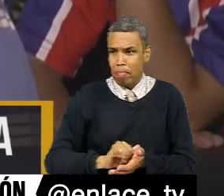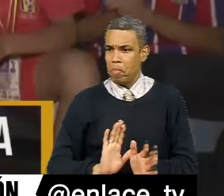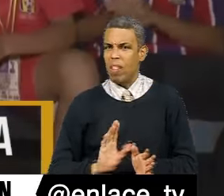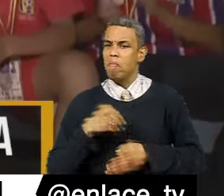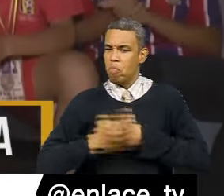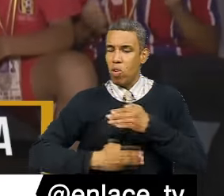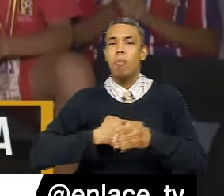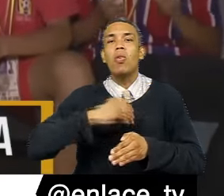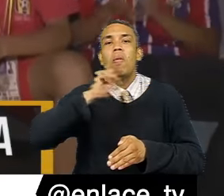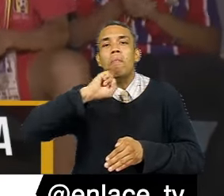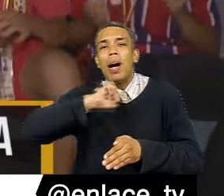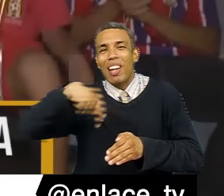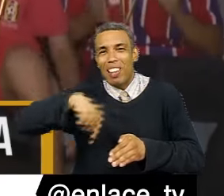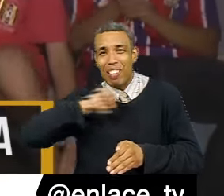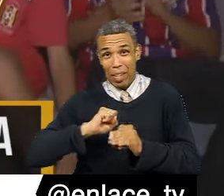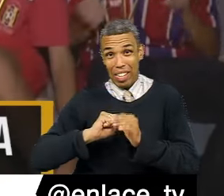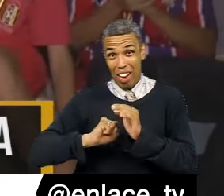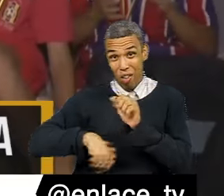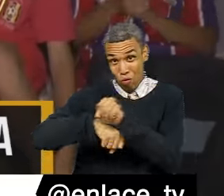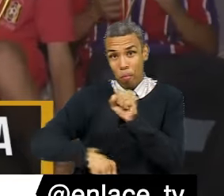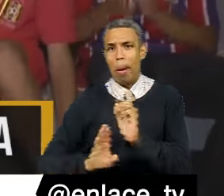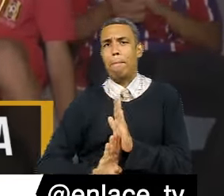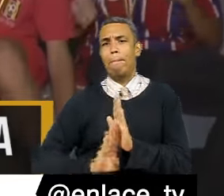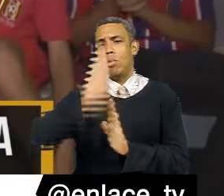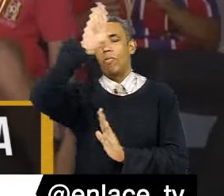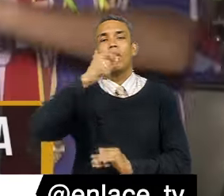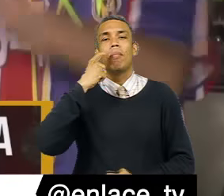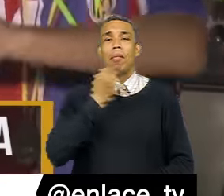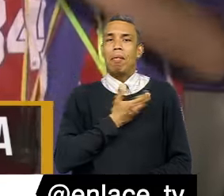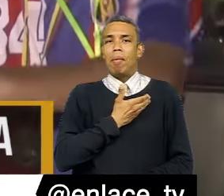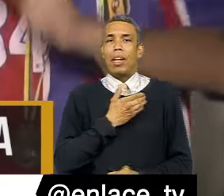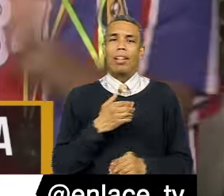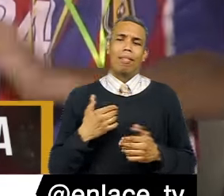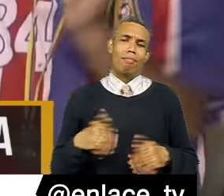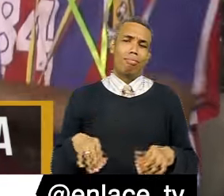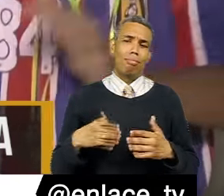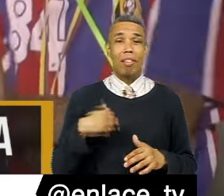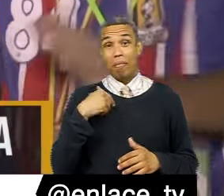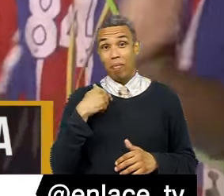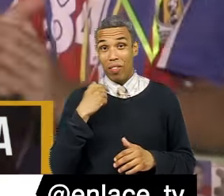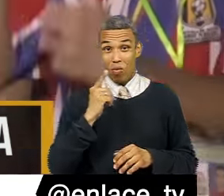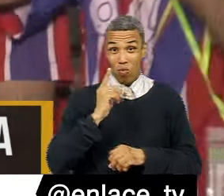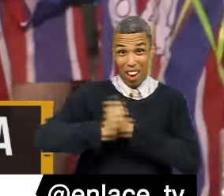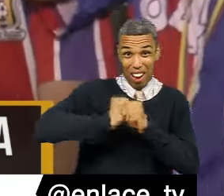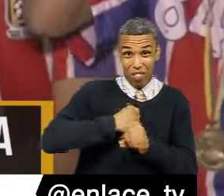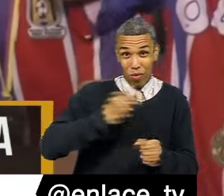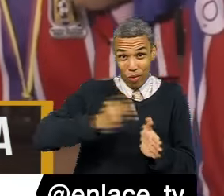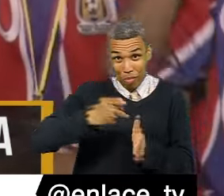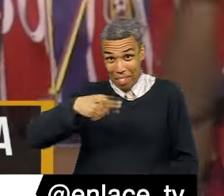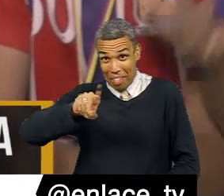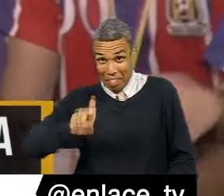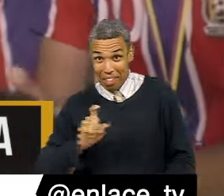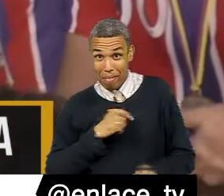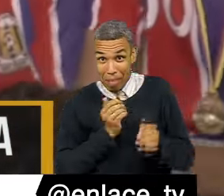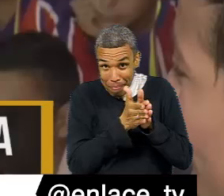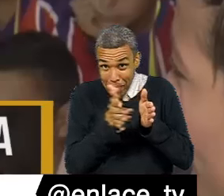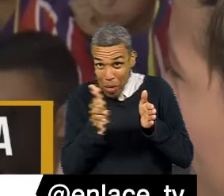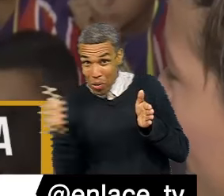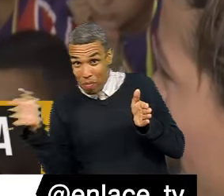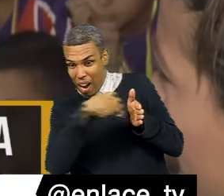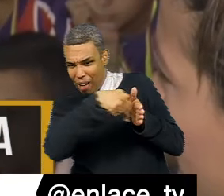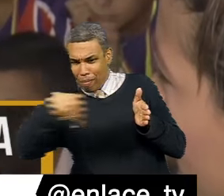ciudad. Técnicos y padres de familia destacaron el esfuerzo de jugadores que a lo largo de los años han venido formándose en esta escuela futbolística.